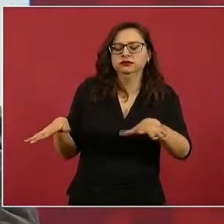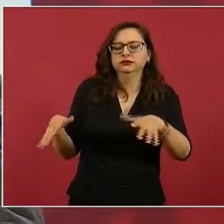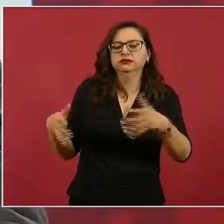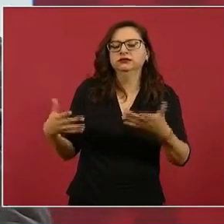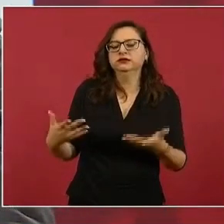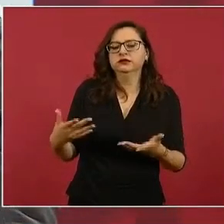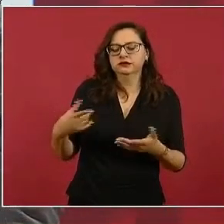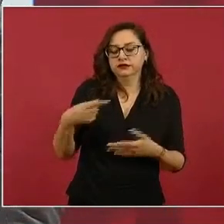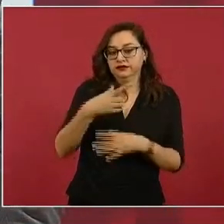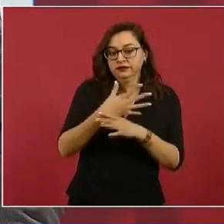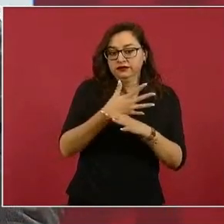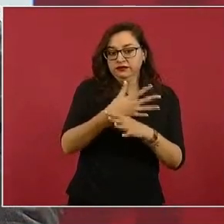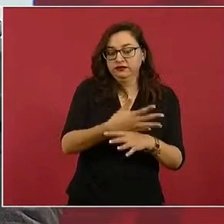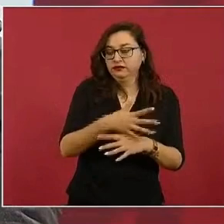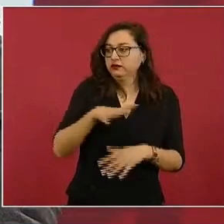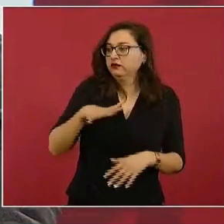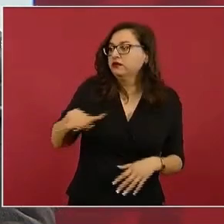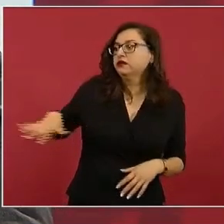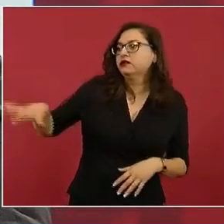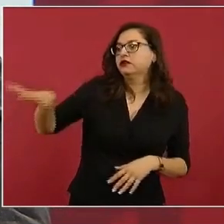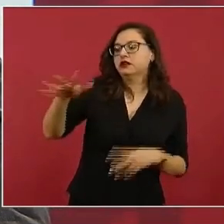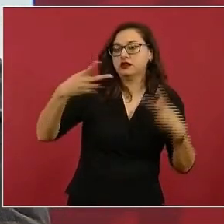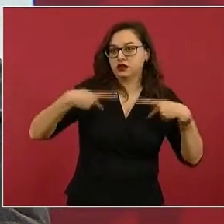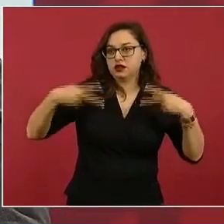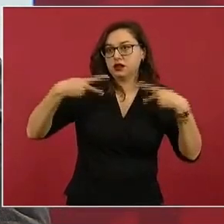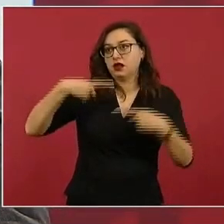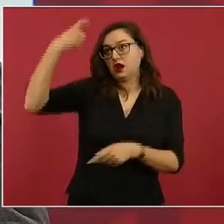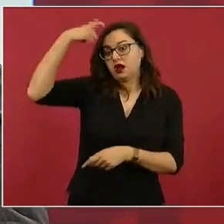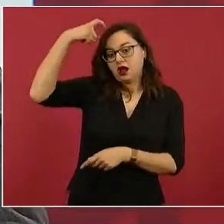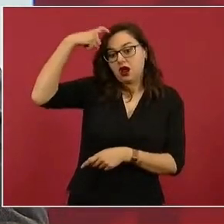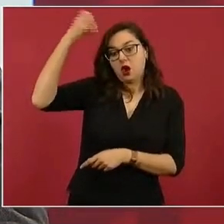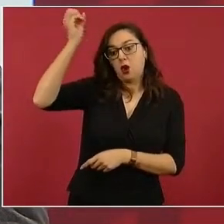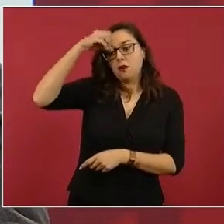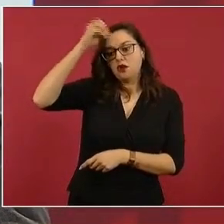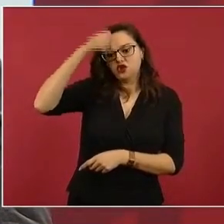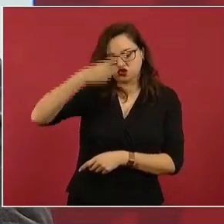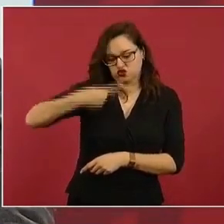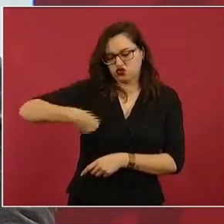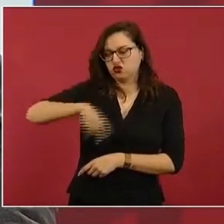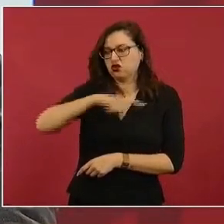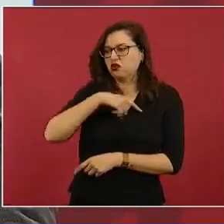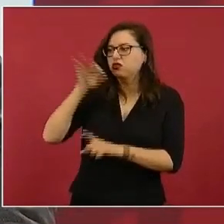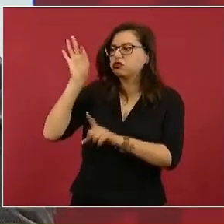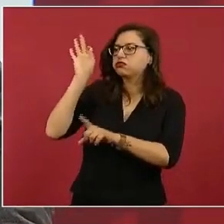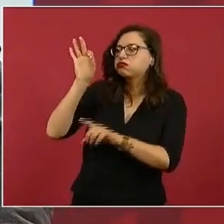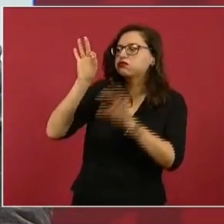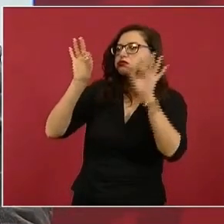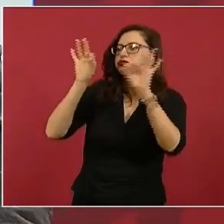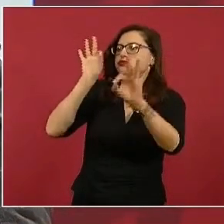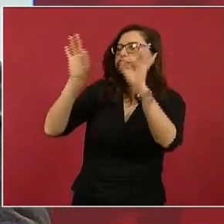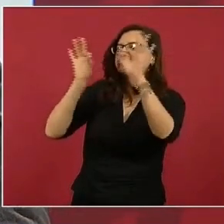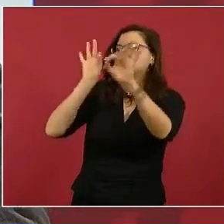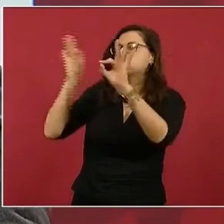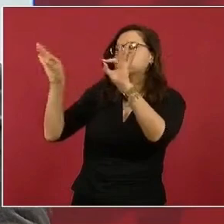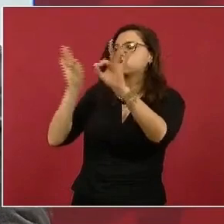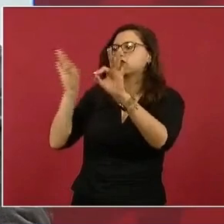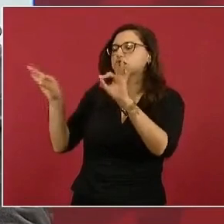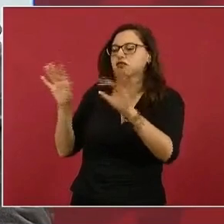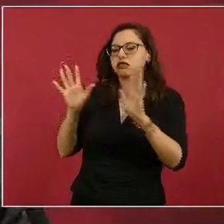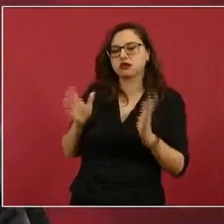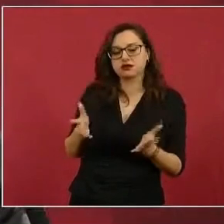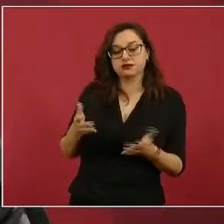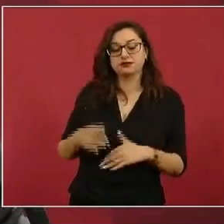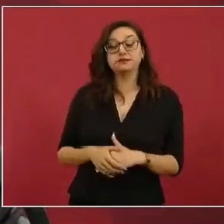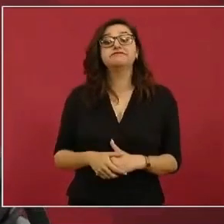utiliza la palabra la opinión general. Nosotros formamos a la opinión general a través de los medios